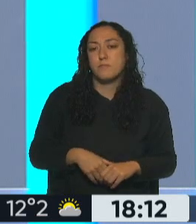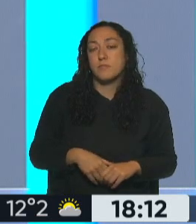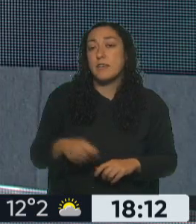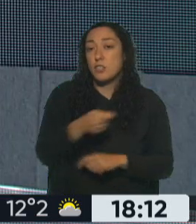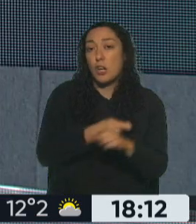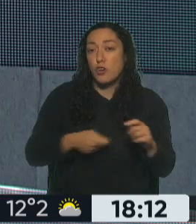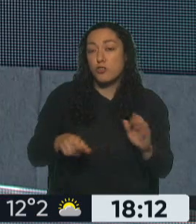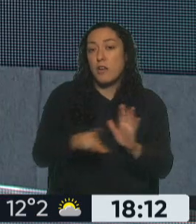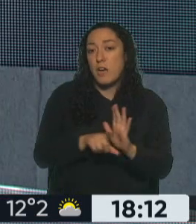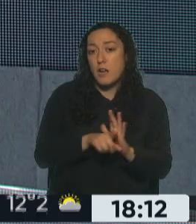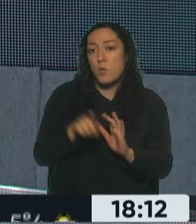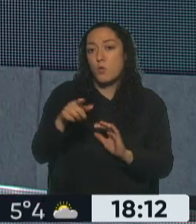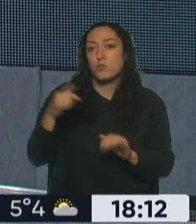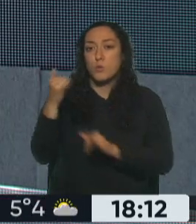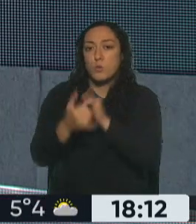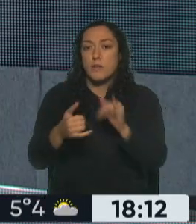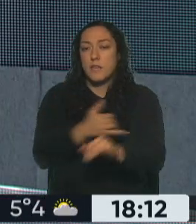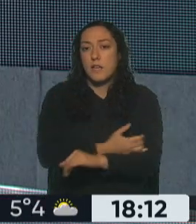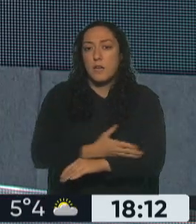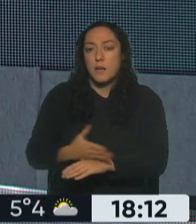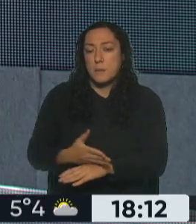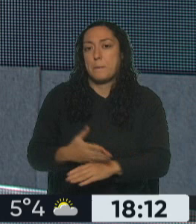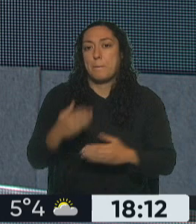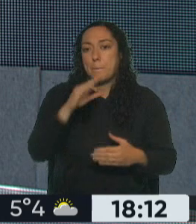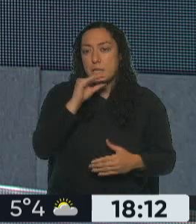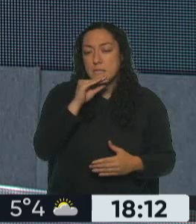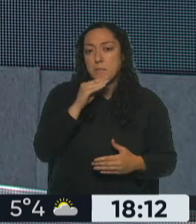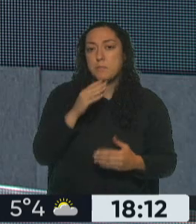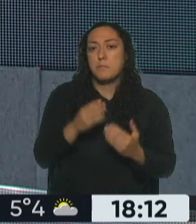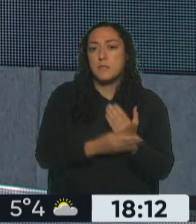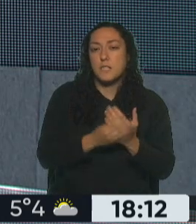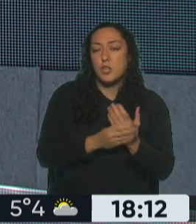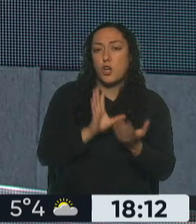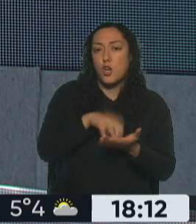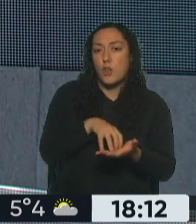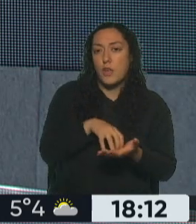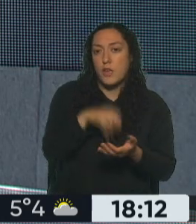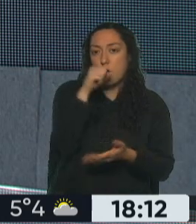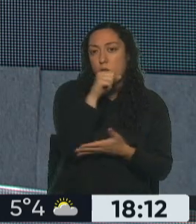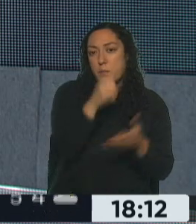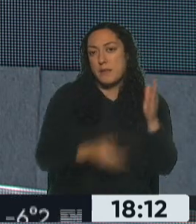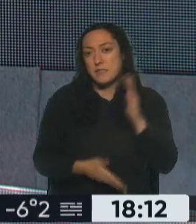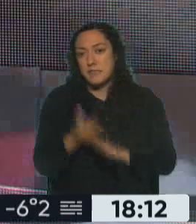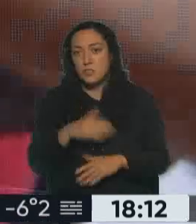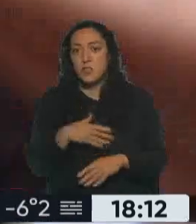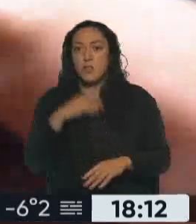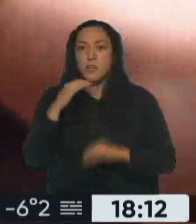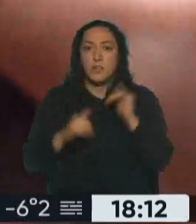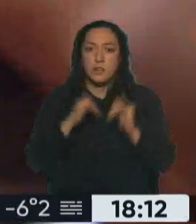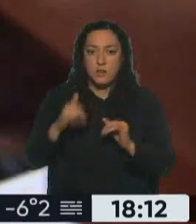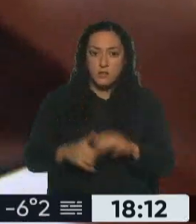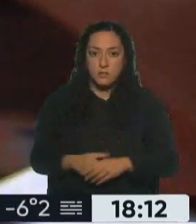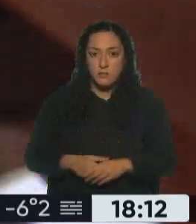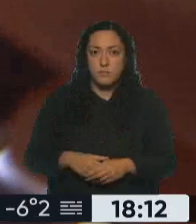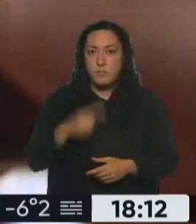Pero mientras vos comentás todo esto, sí. Hoy Massa salió al Ministerio de Economía. Sí. Y dijo. A ver. El balance